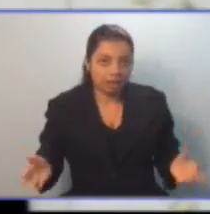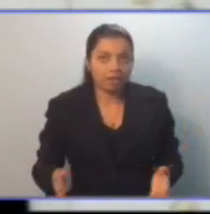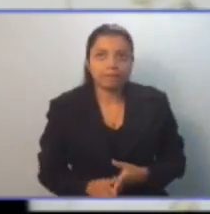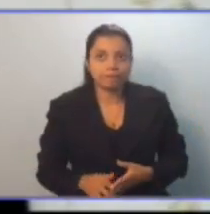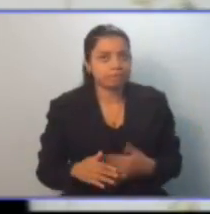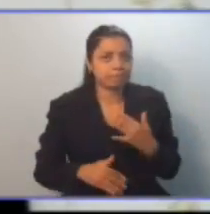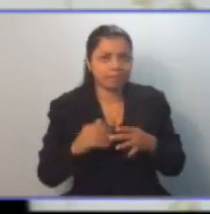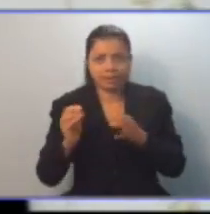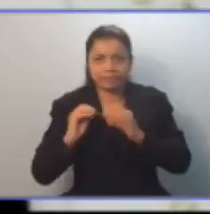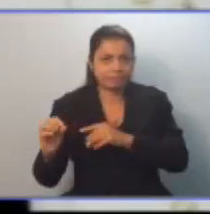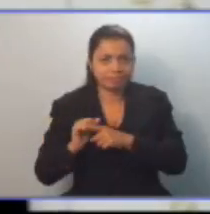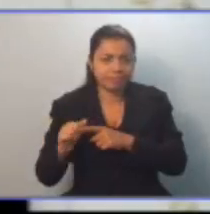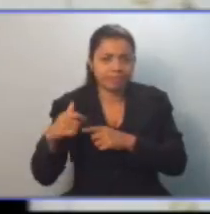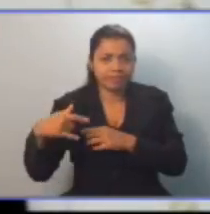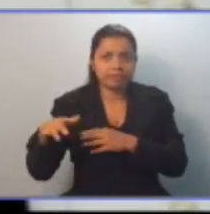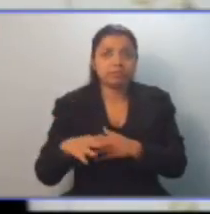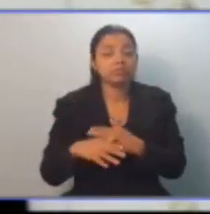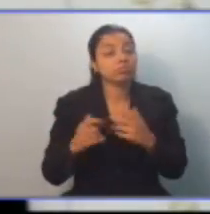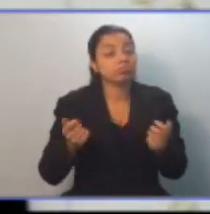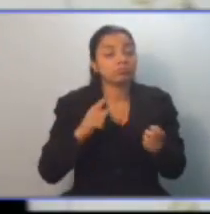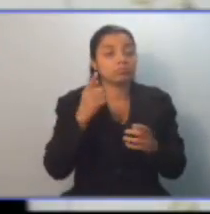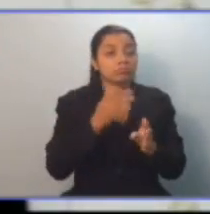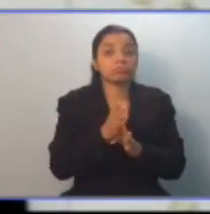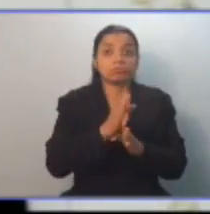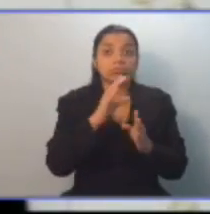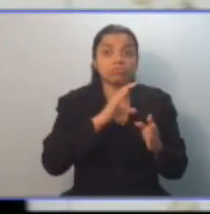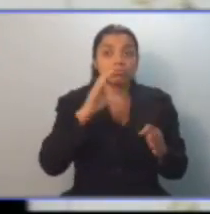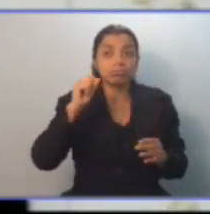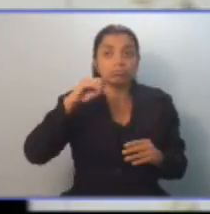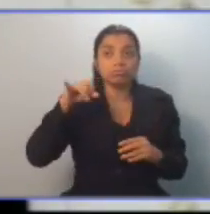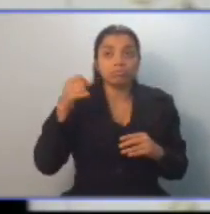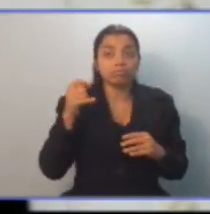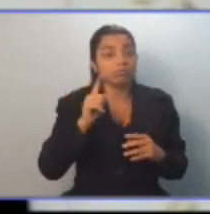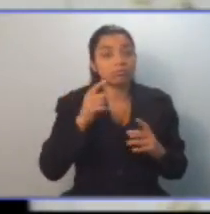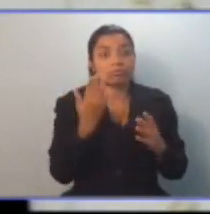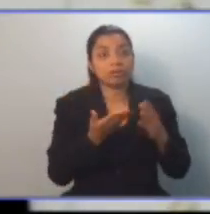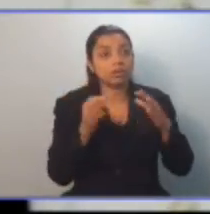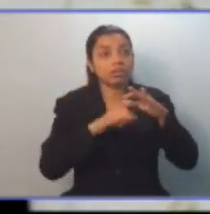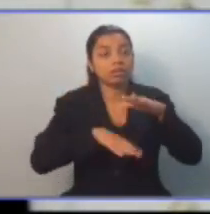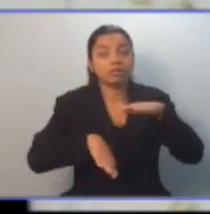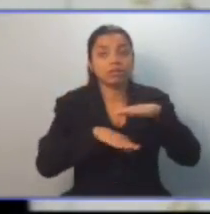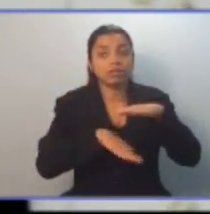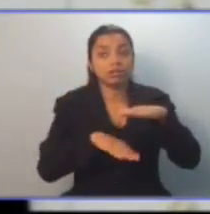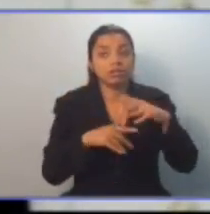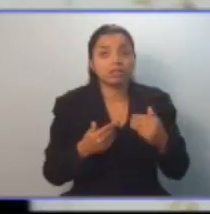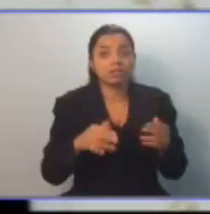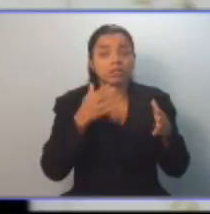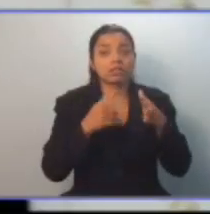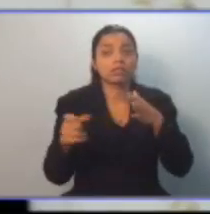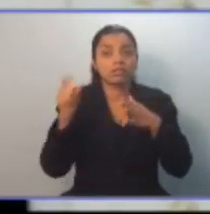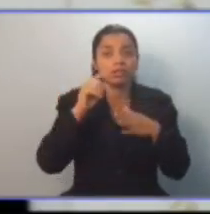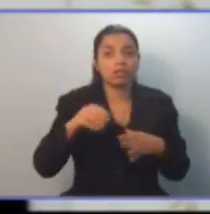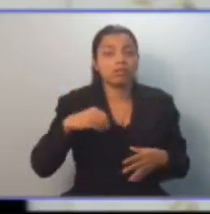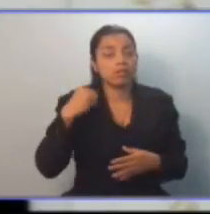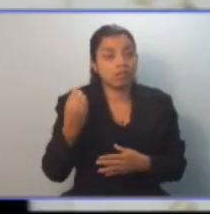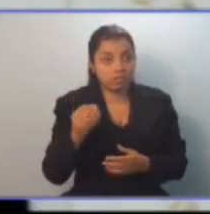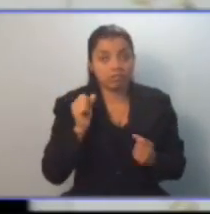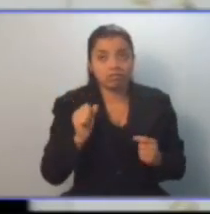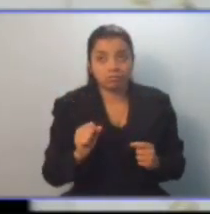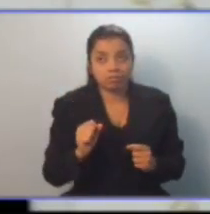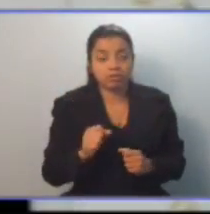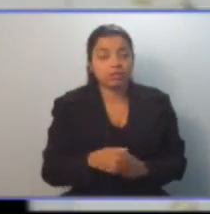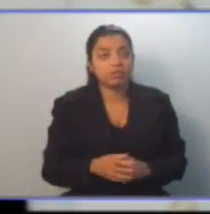tiene la Corte, ¿verdad?, no las debería de tener o no es algo esencial de un órgano judicial tenerlas y poder sacarlas